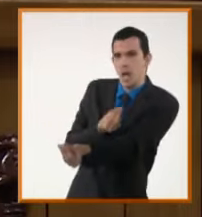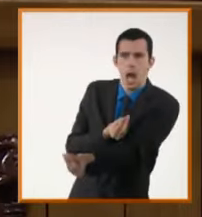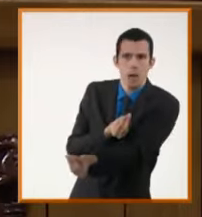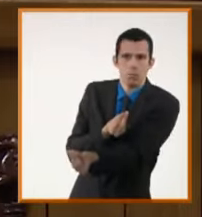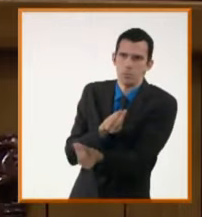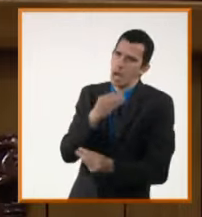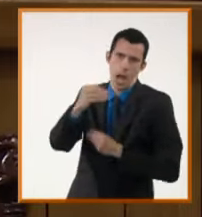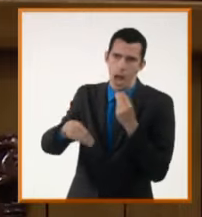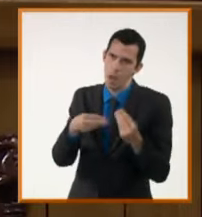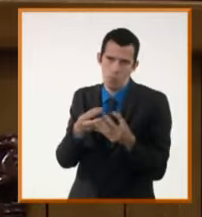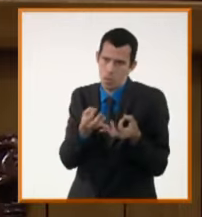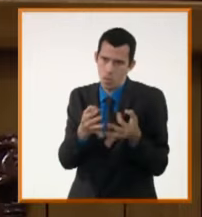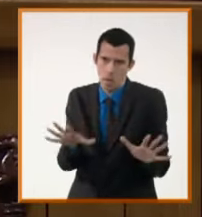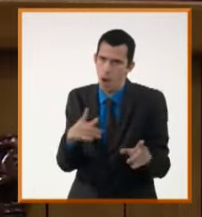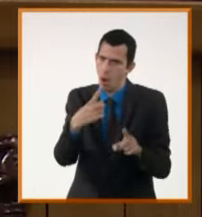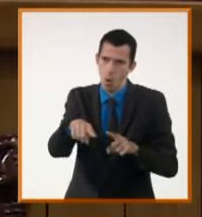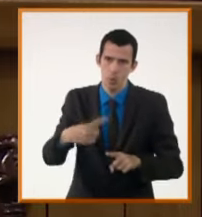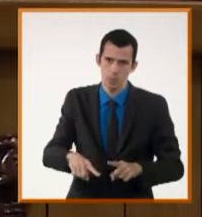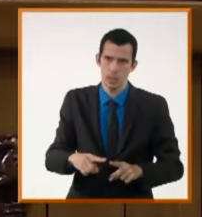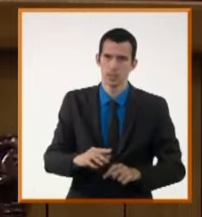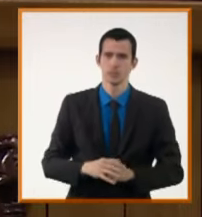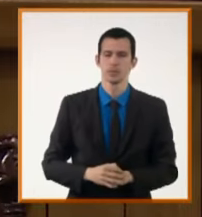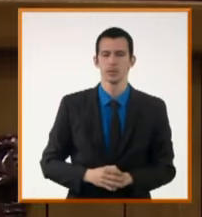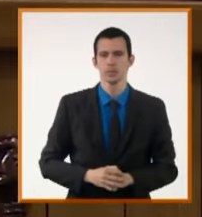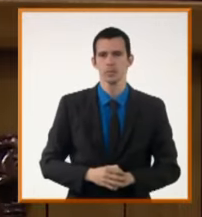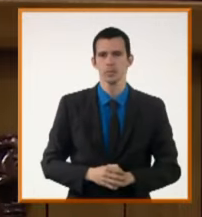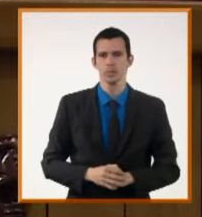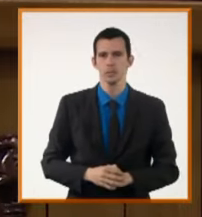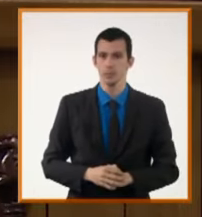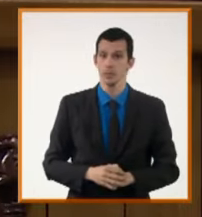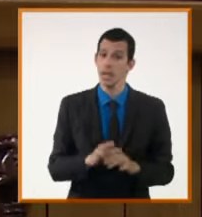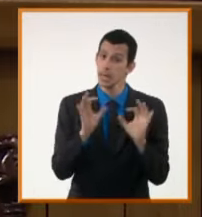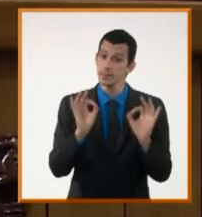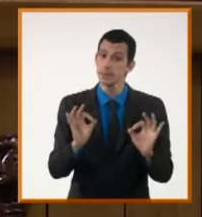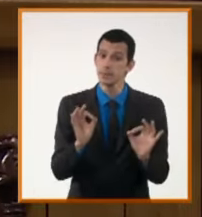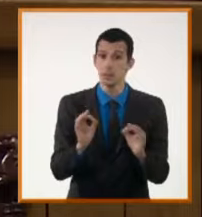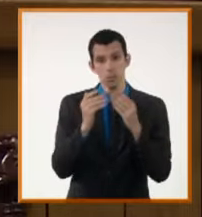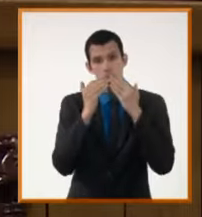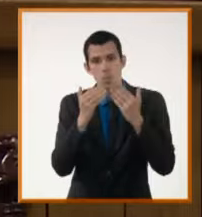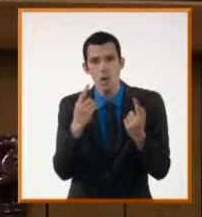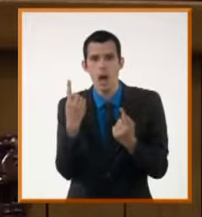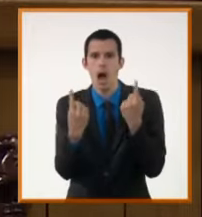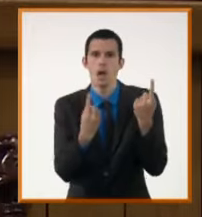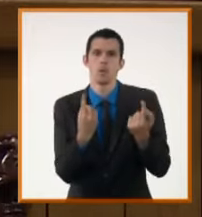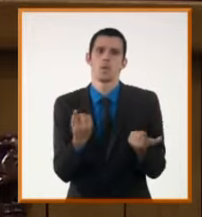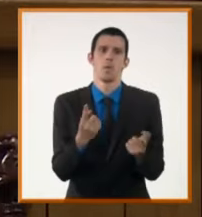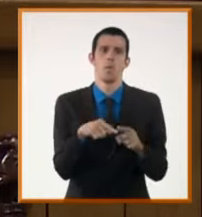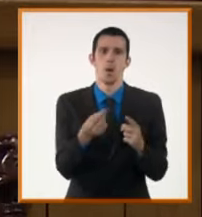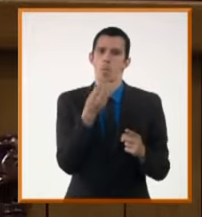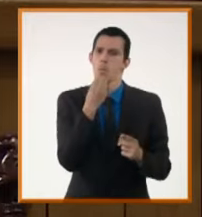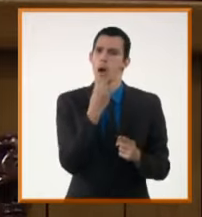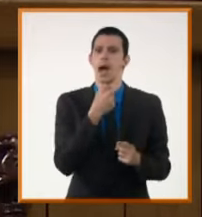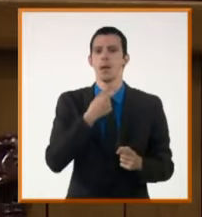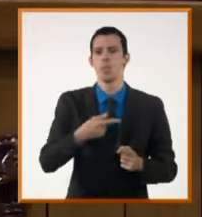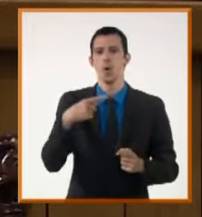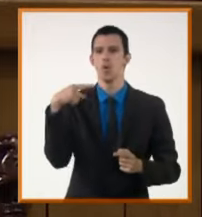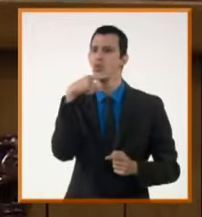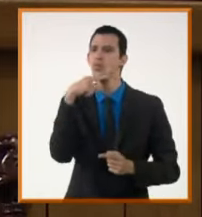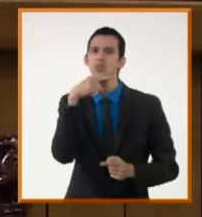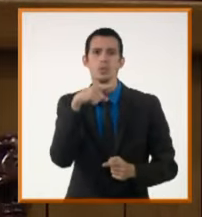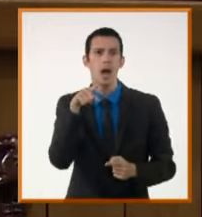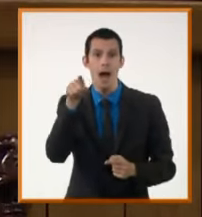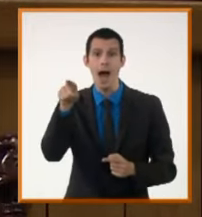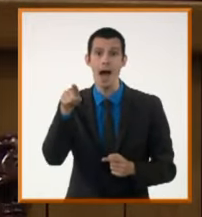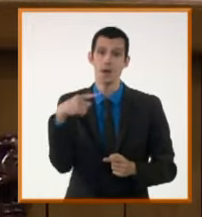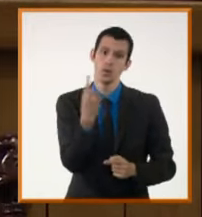de pagar directamente en divisa, es pagando con productos. En Rusia me decíamos, toda la fruta que seamos